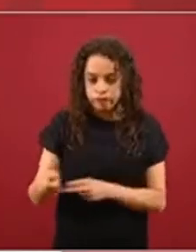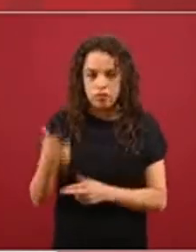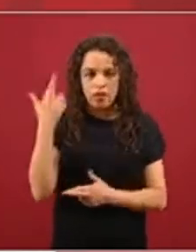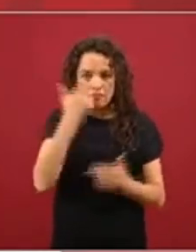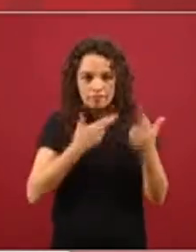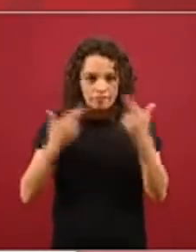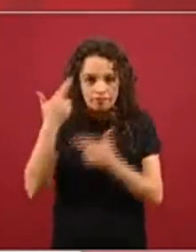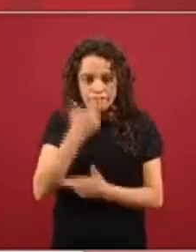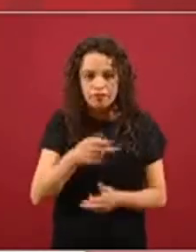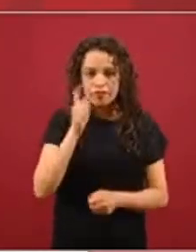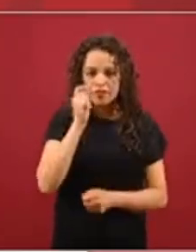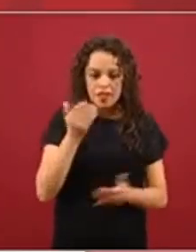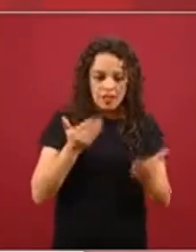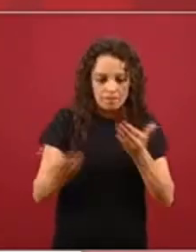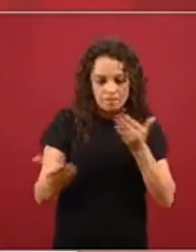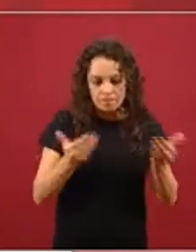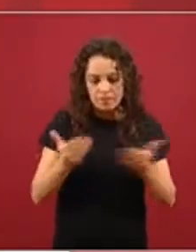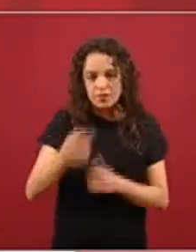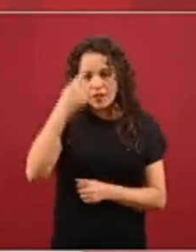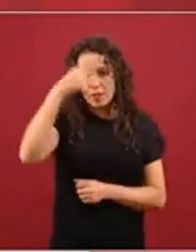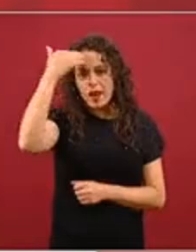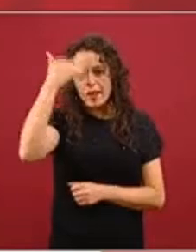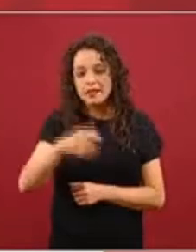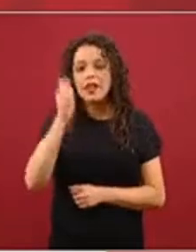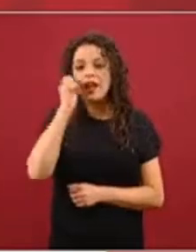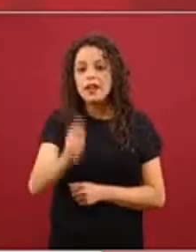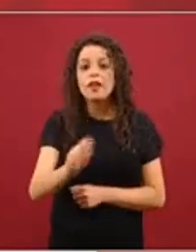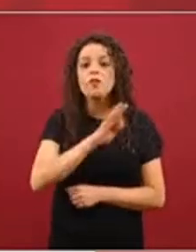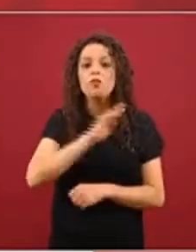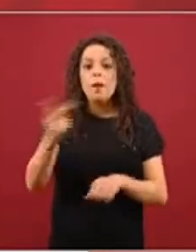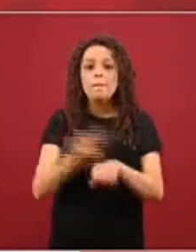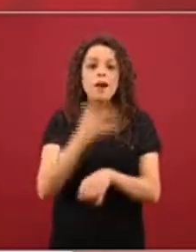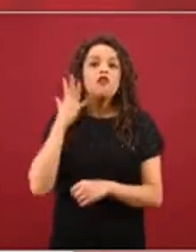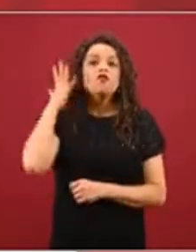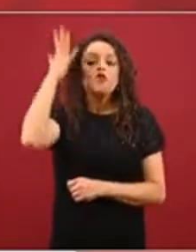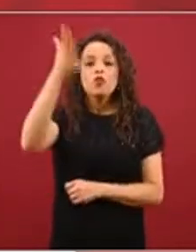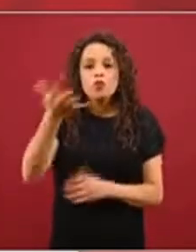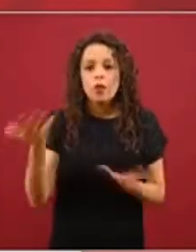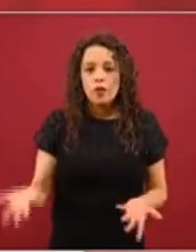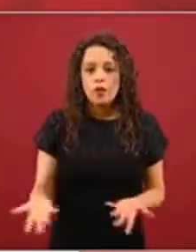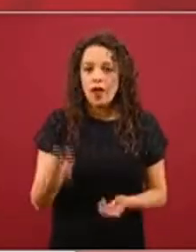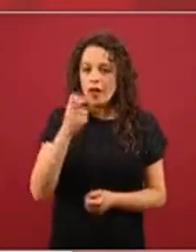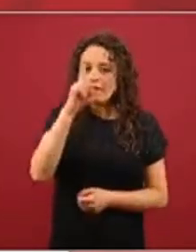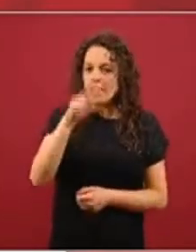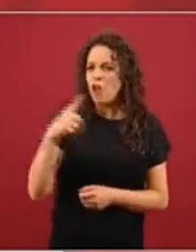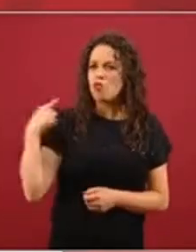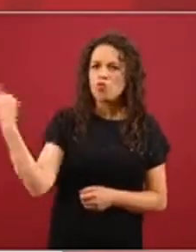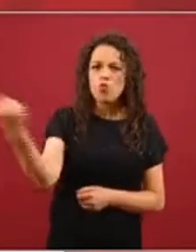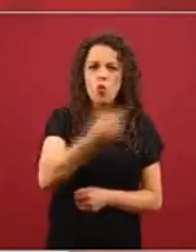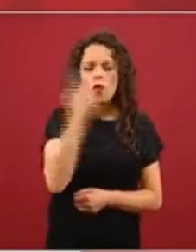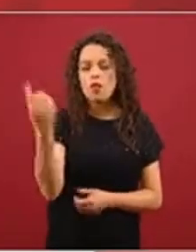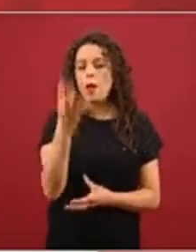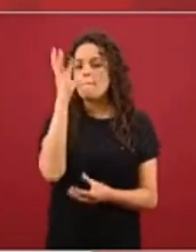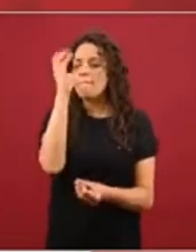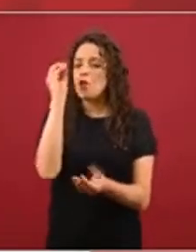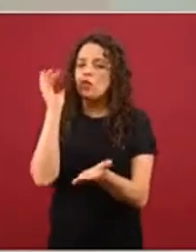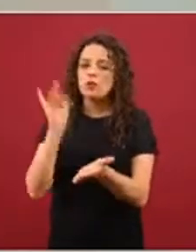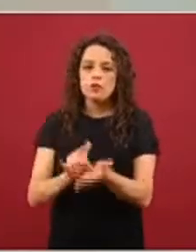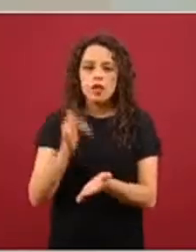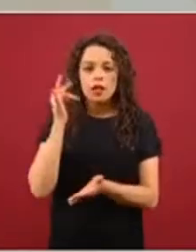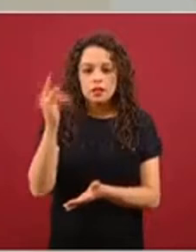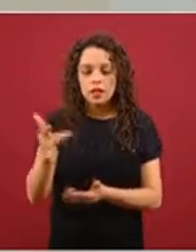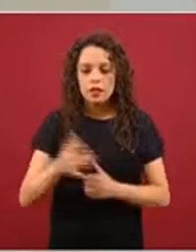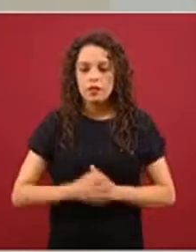ejercicios de modelación matemática, de estimación, de predicciones. Gracias, todas estas comunidades, algunas